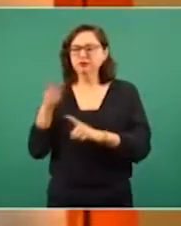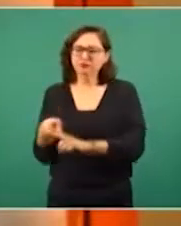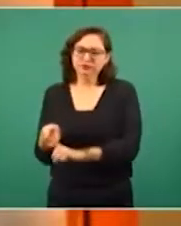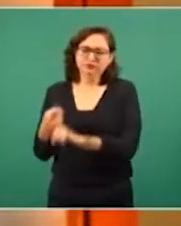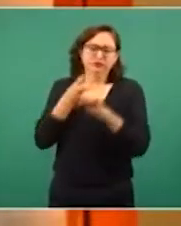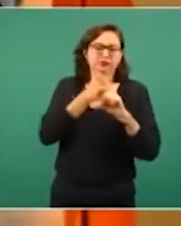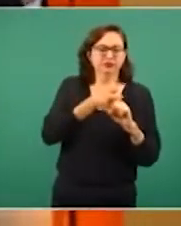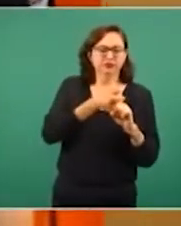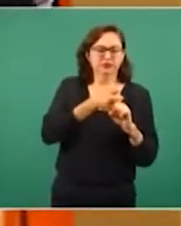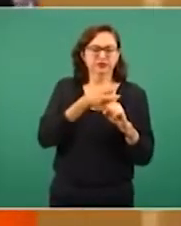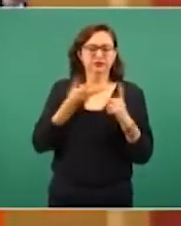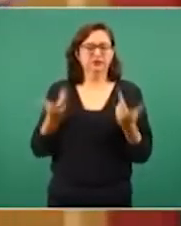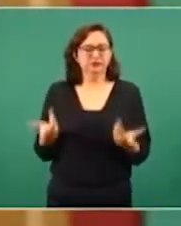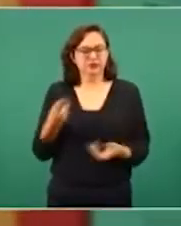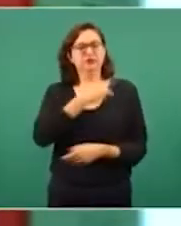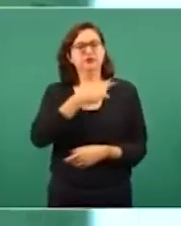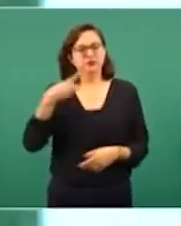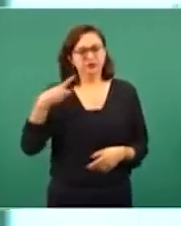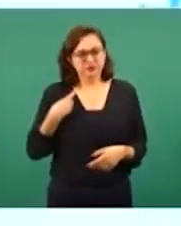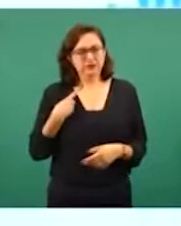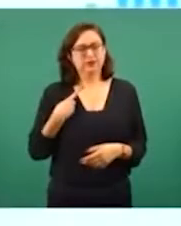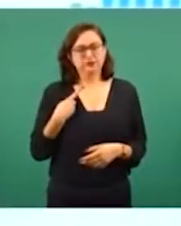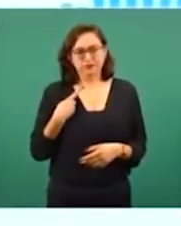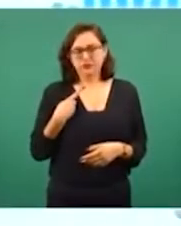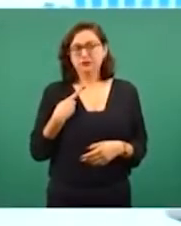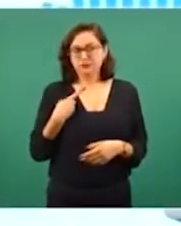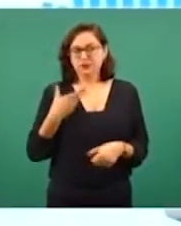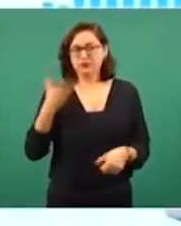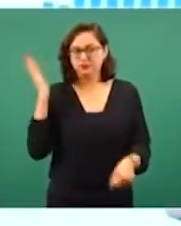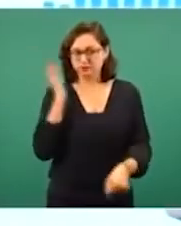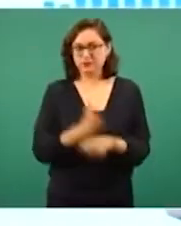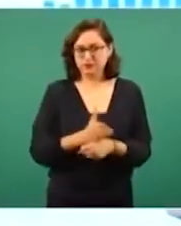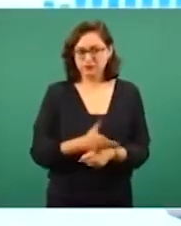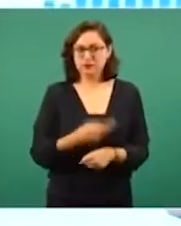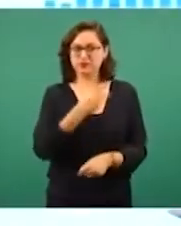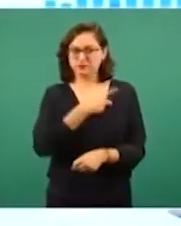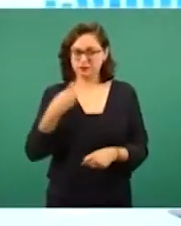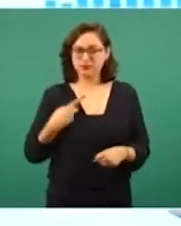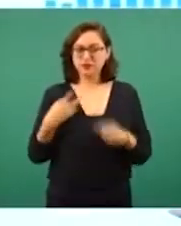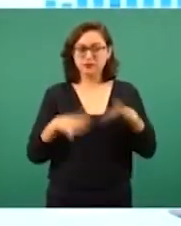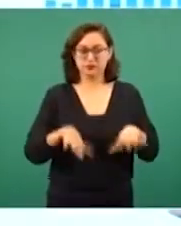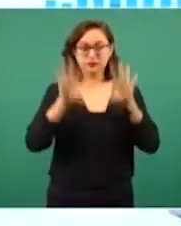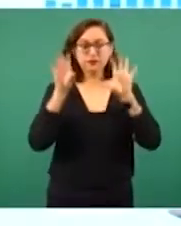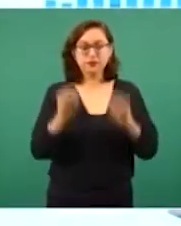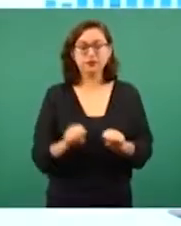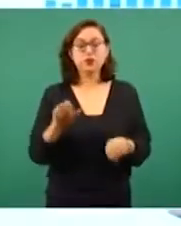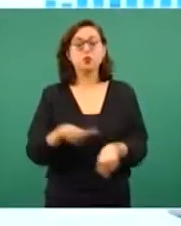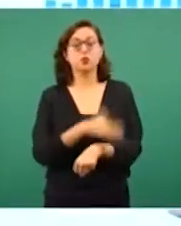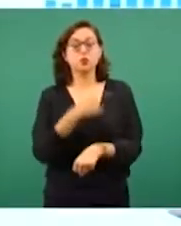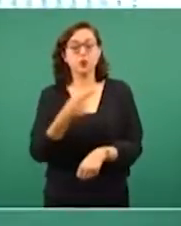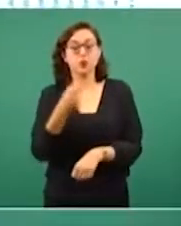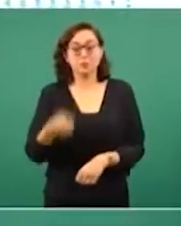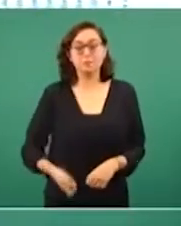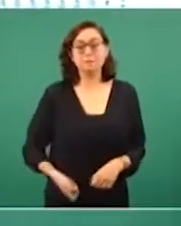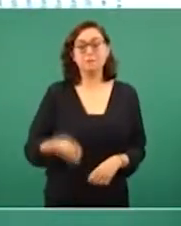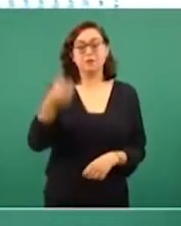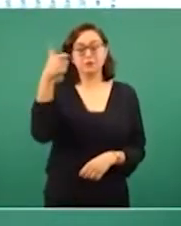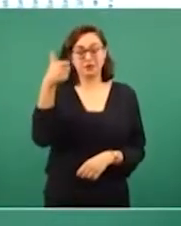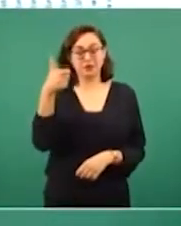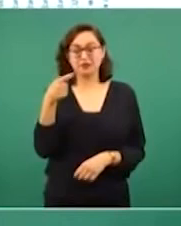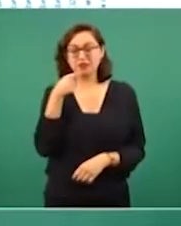porque esto es algo que no se había presentado en toda la historia. Nunca habíamos visto un tráfico de menores de este